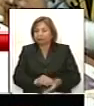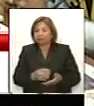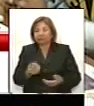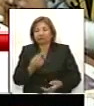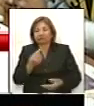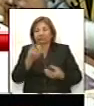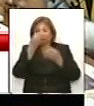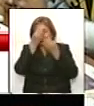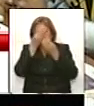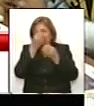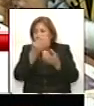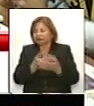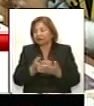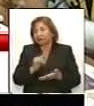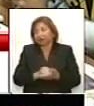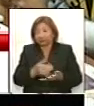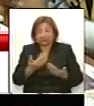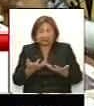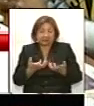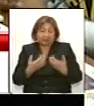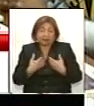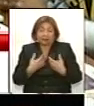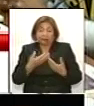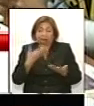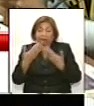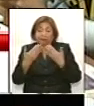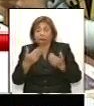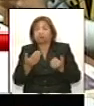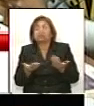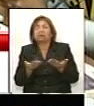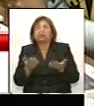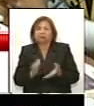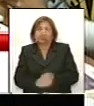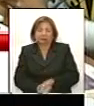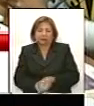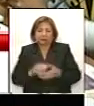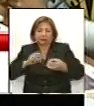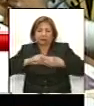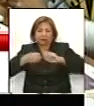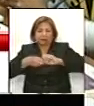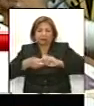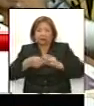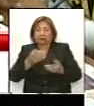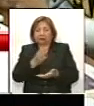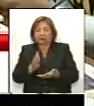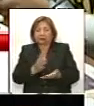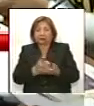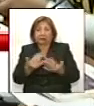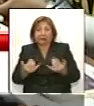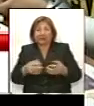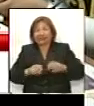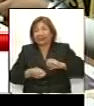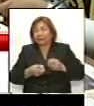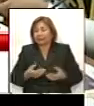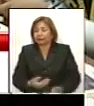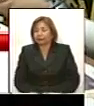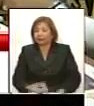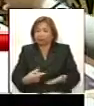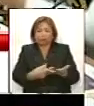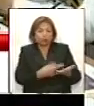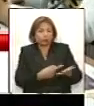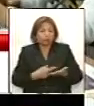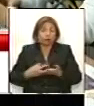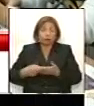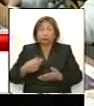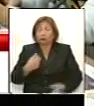medios informáticos. Entonces, un poco quisiera contar brevemente dónde están los problemas que son los que se están discutiendo ahora. Una primera cosa que nosotros